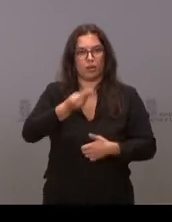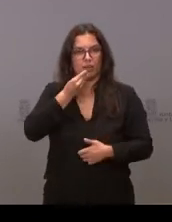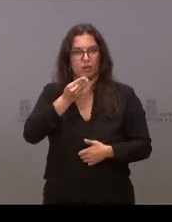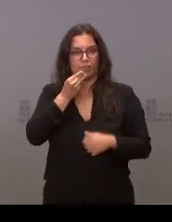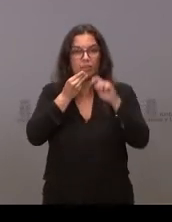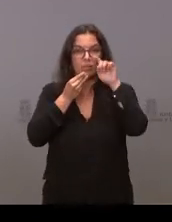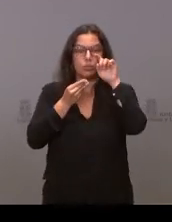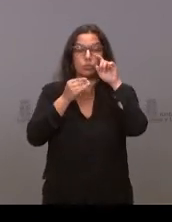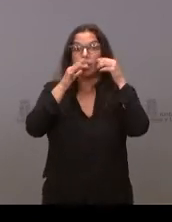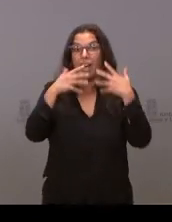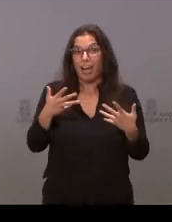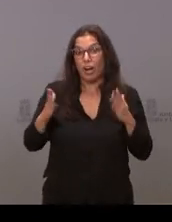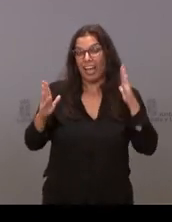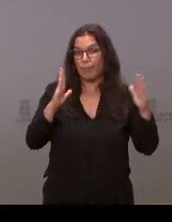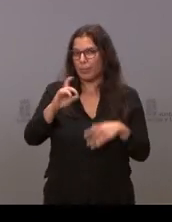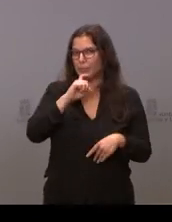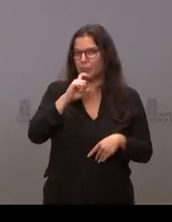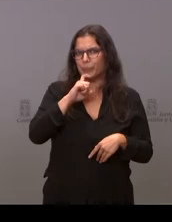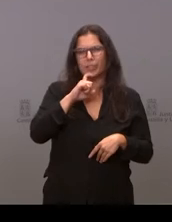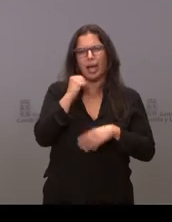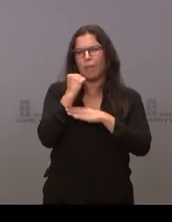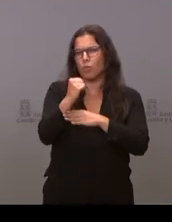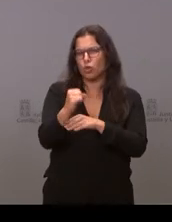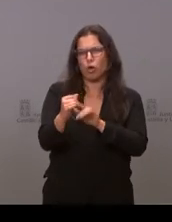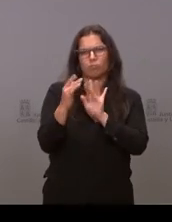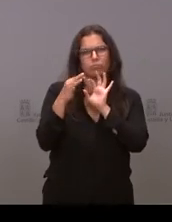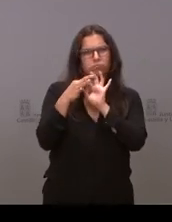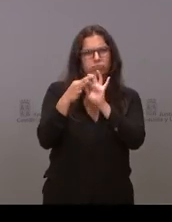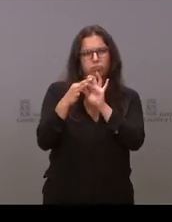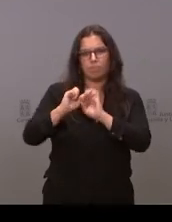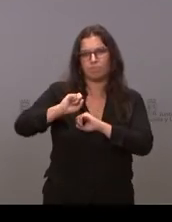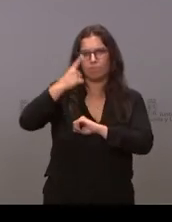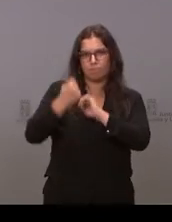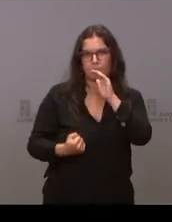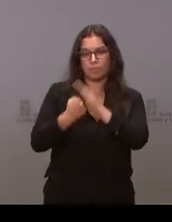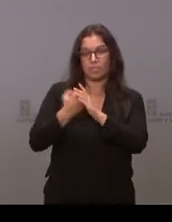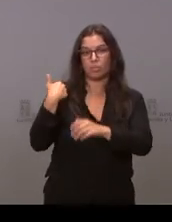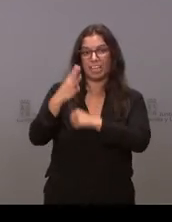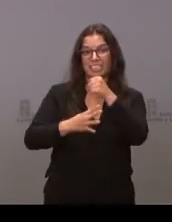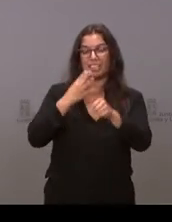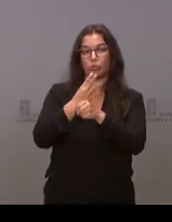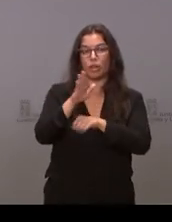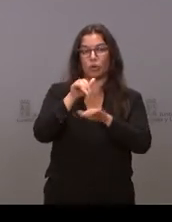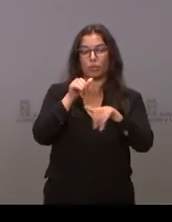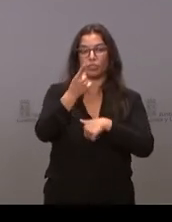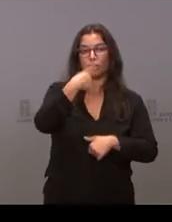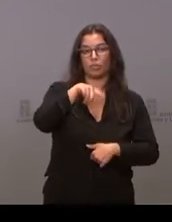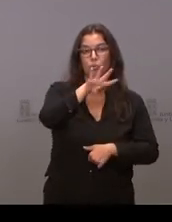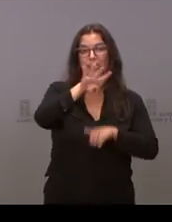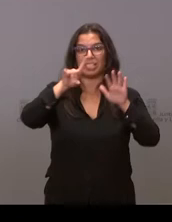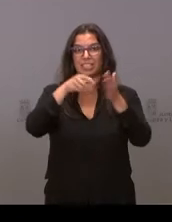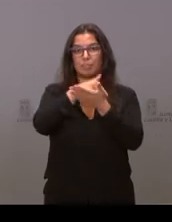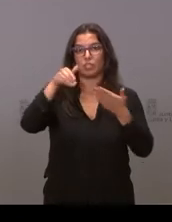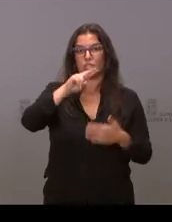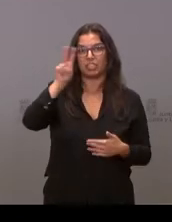momentos tan complejos, más al lado que nunca, convocando en lo que llevamos de legislatura 146 millones de